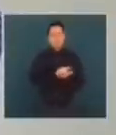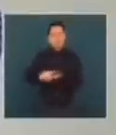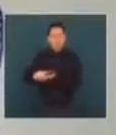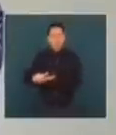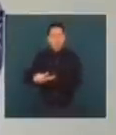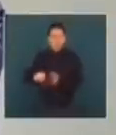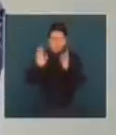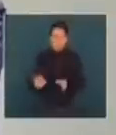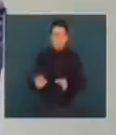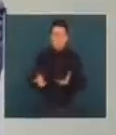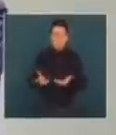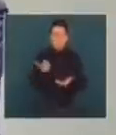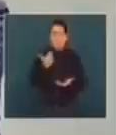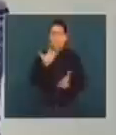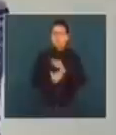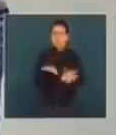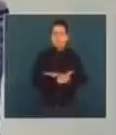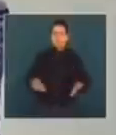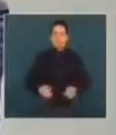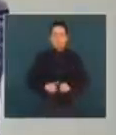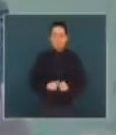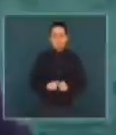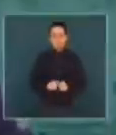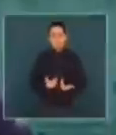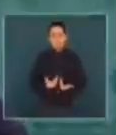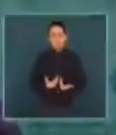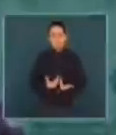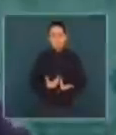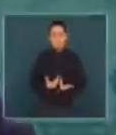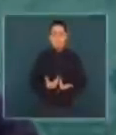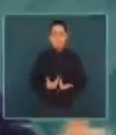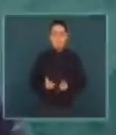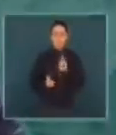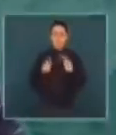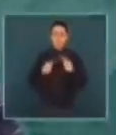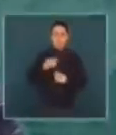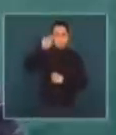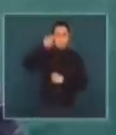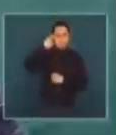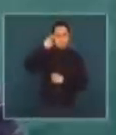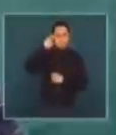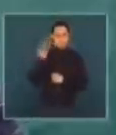Limpiar de corrupción. Entonces se enojan.